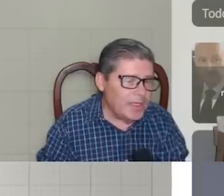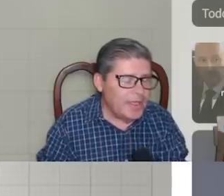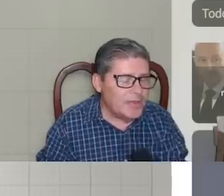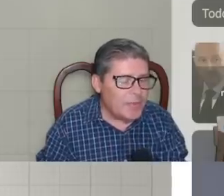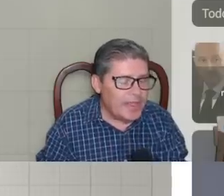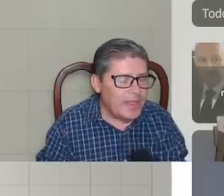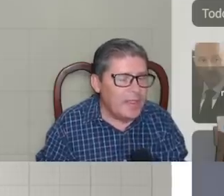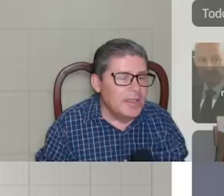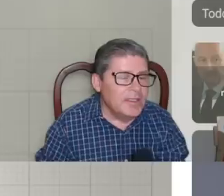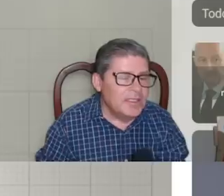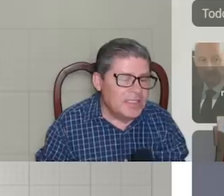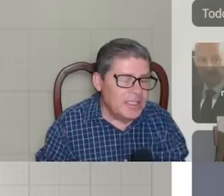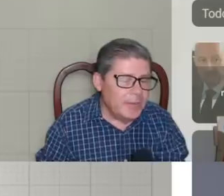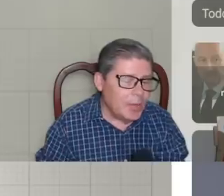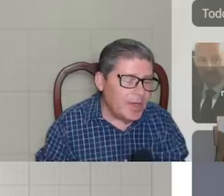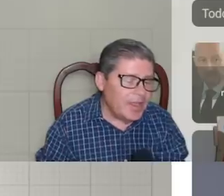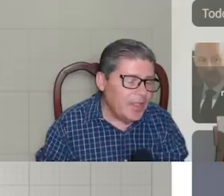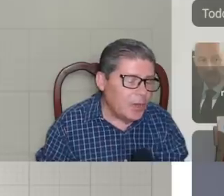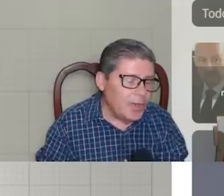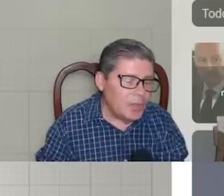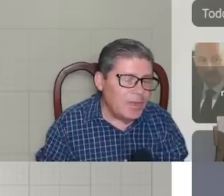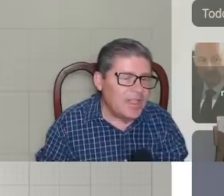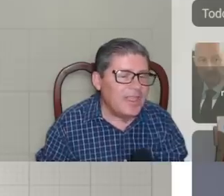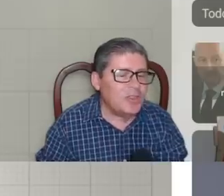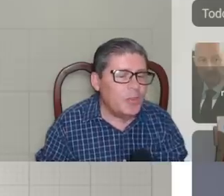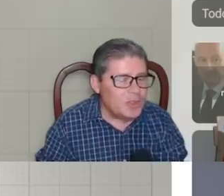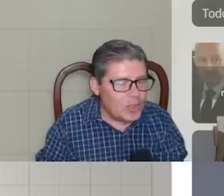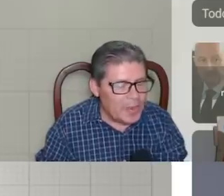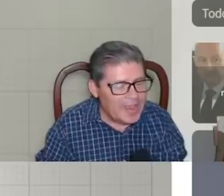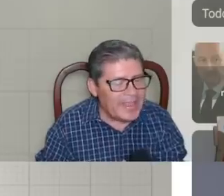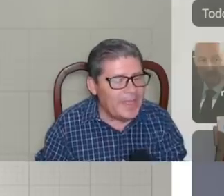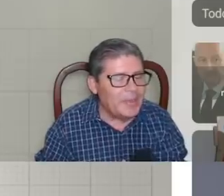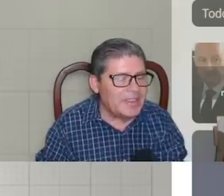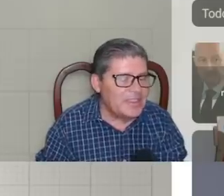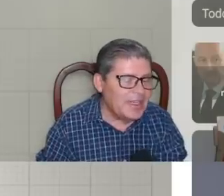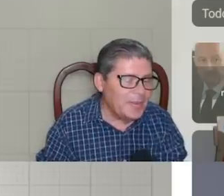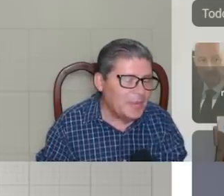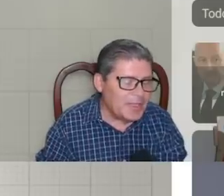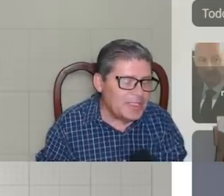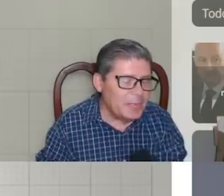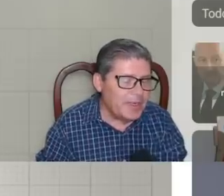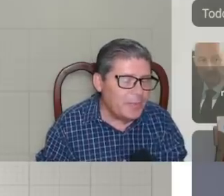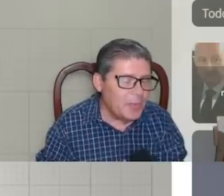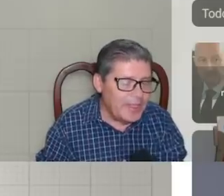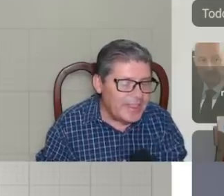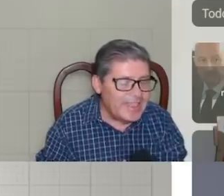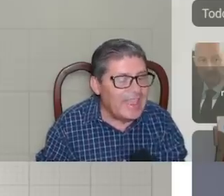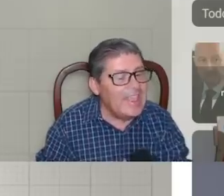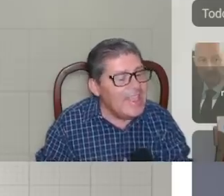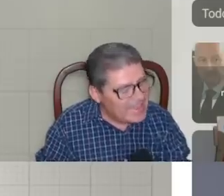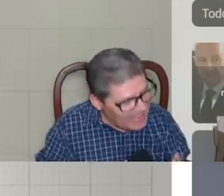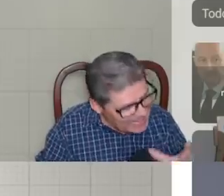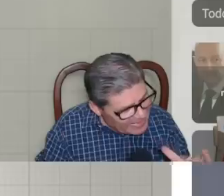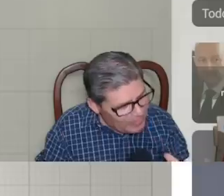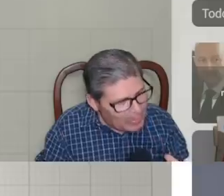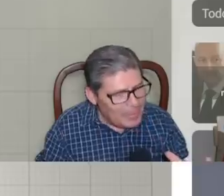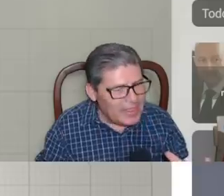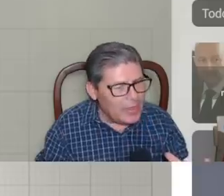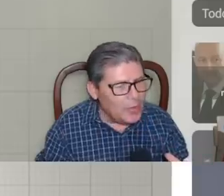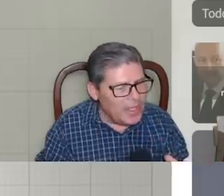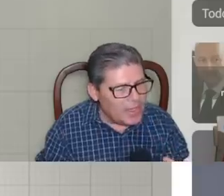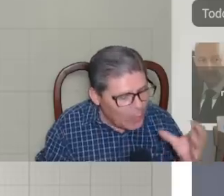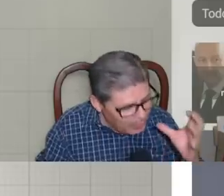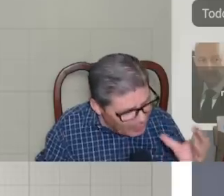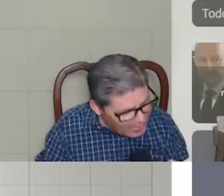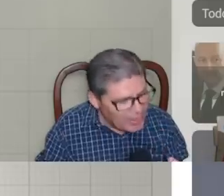autoexiliados allá en España. Sin embargo, aquí Roberto Madrazo pues todavía quiere participar en política, trata de hablar mal